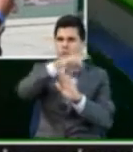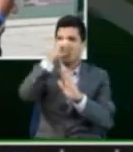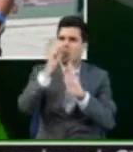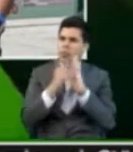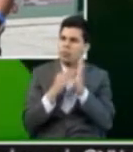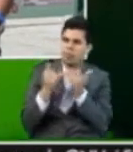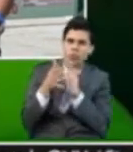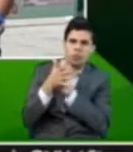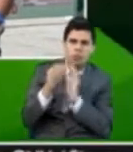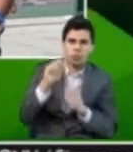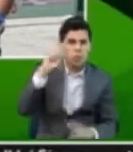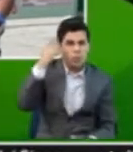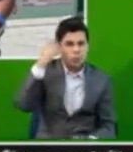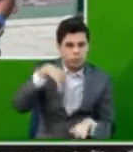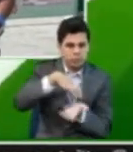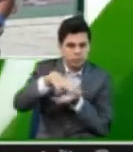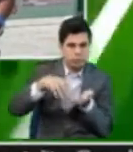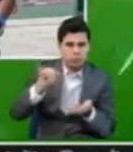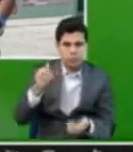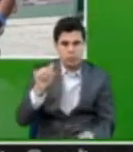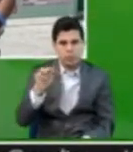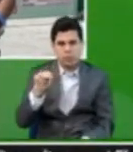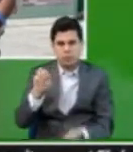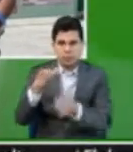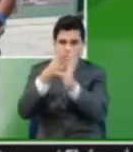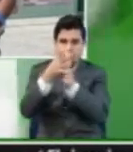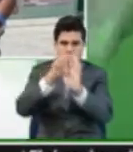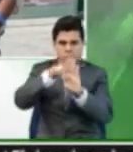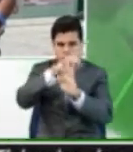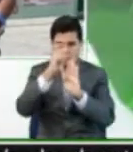momentos desde la Gobernación de Santander con la Cámara de Jaime Rojas. Carmen Mejía para Oriente Noticias.